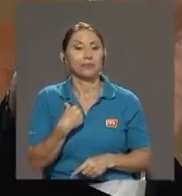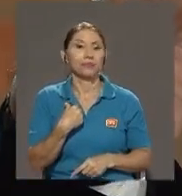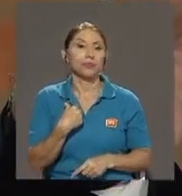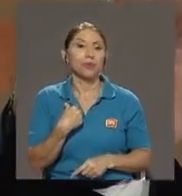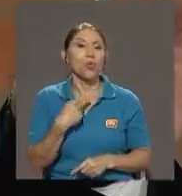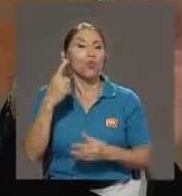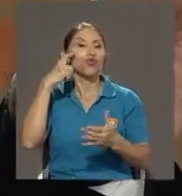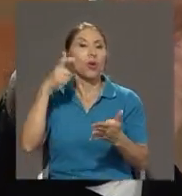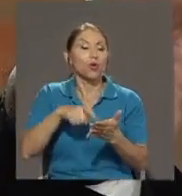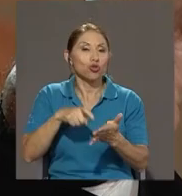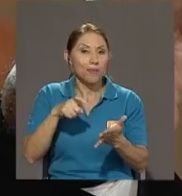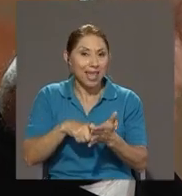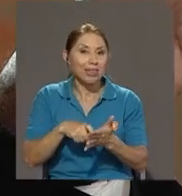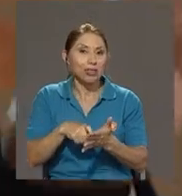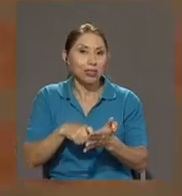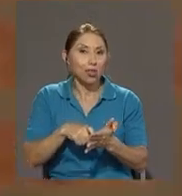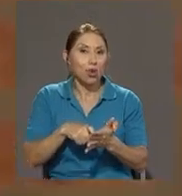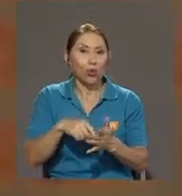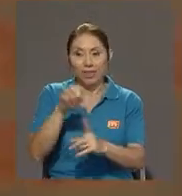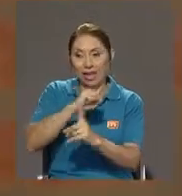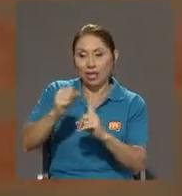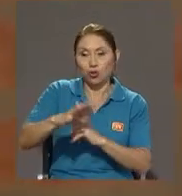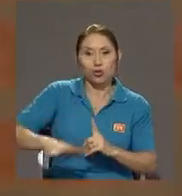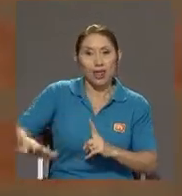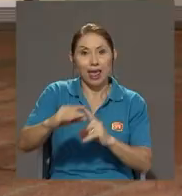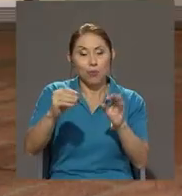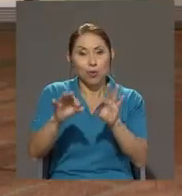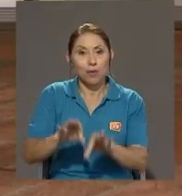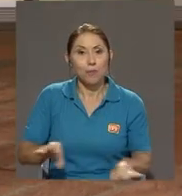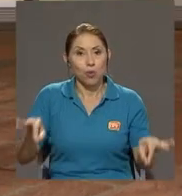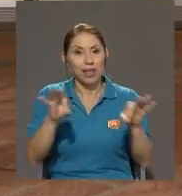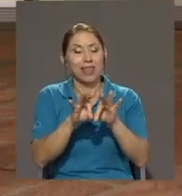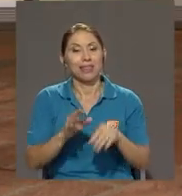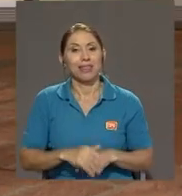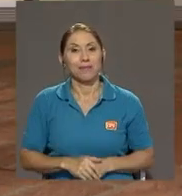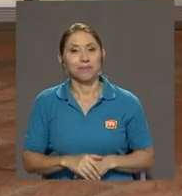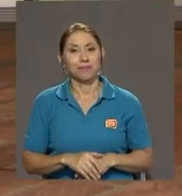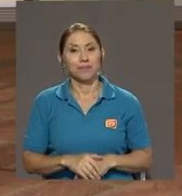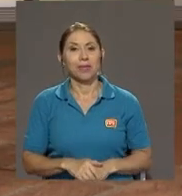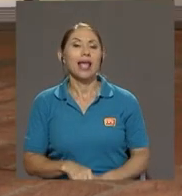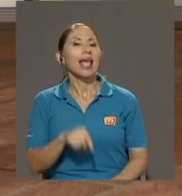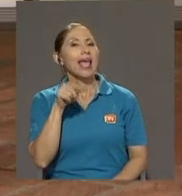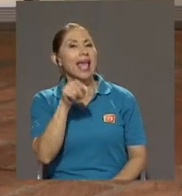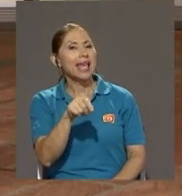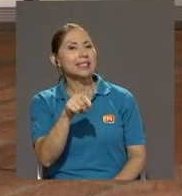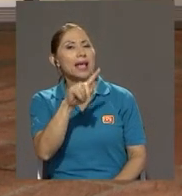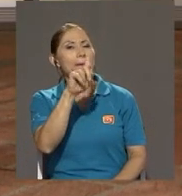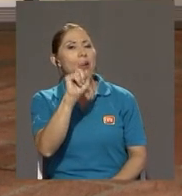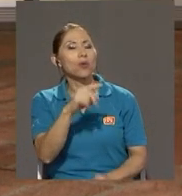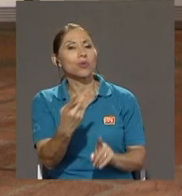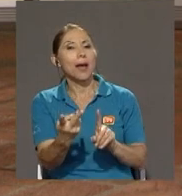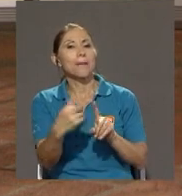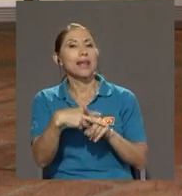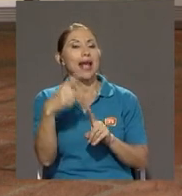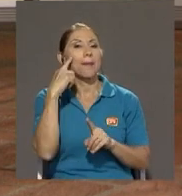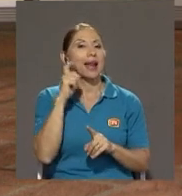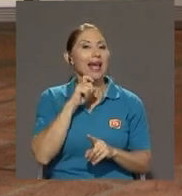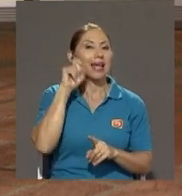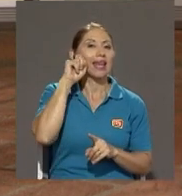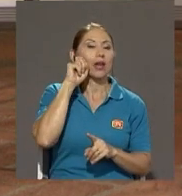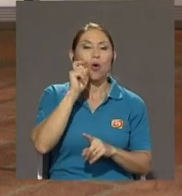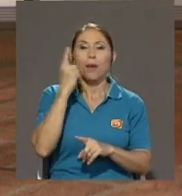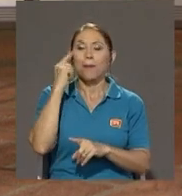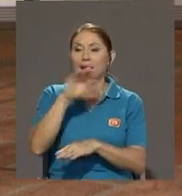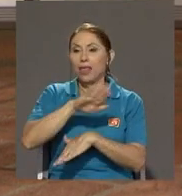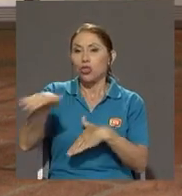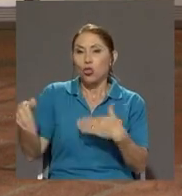un reconocimiento de la sociedad muy importante. A ver, esa es una pregunta que aplica para el tema de género y para todo lo que publica el Estado